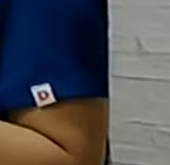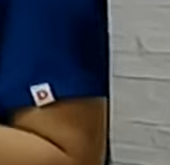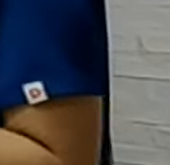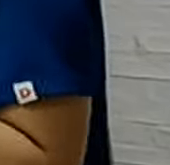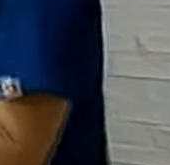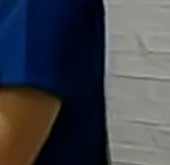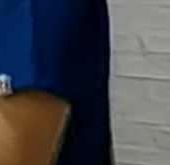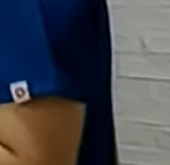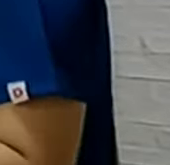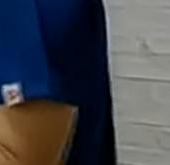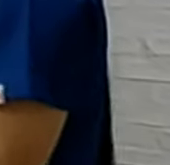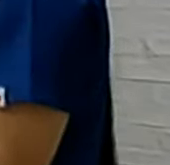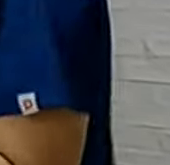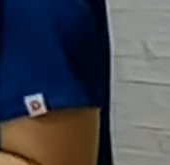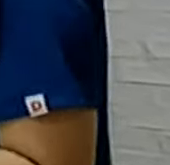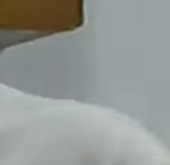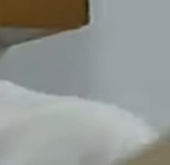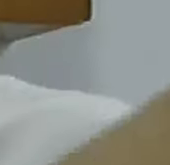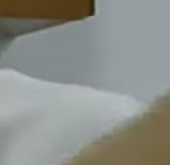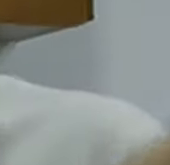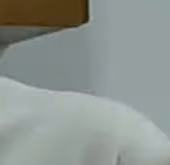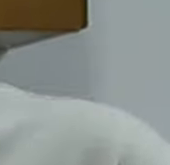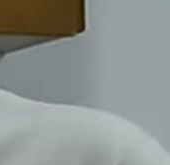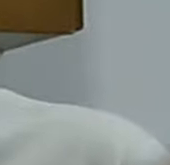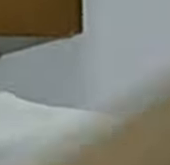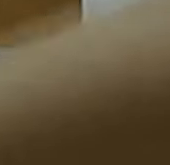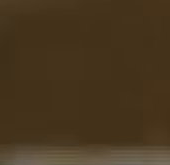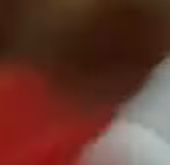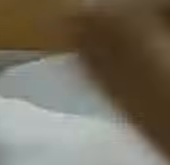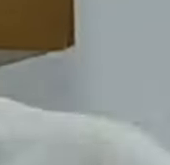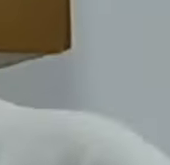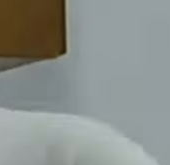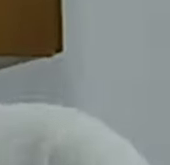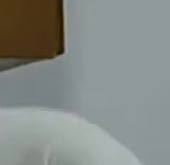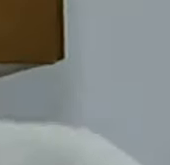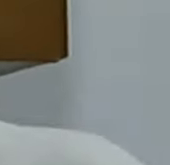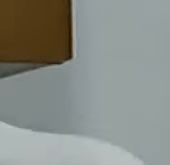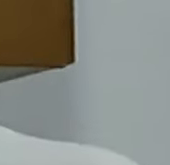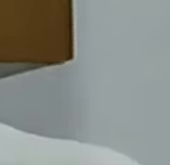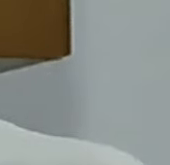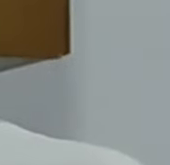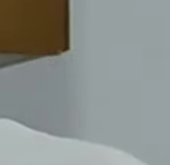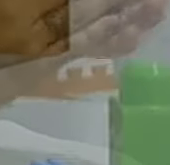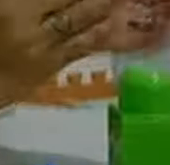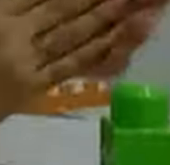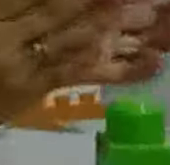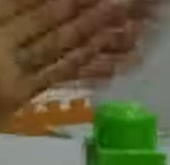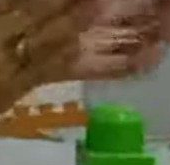país en lo que resta del semestre. La información que se genere con esta, nosotros devolvemos el contacto al estudio. Adelante.